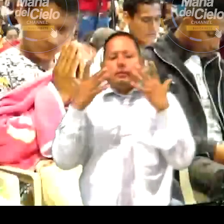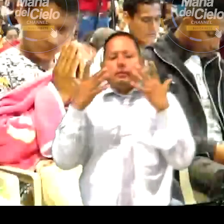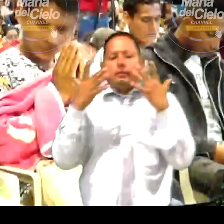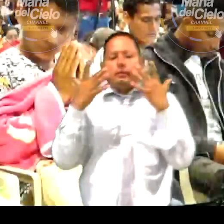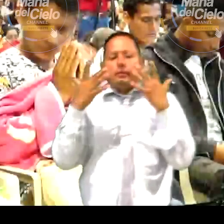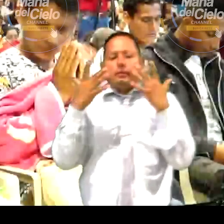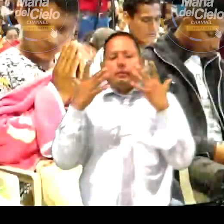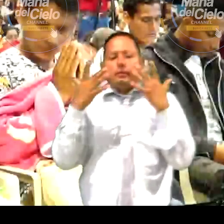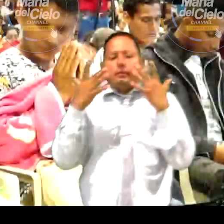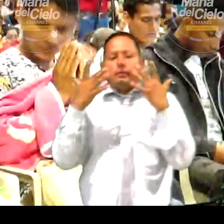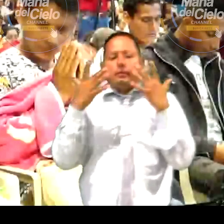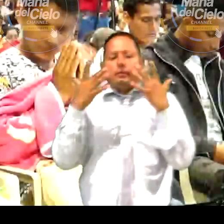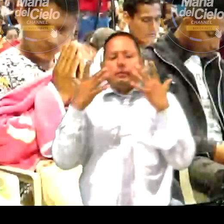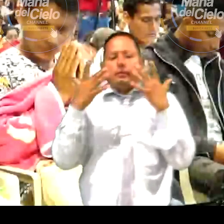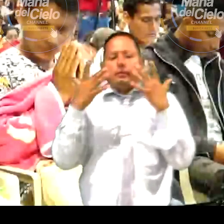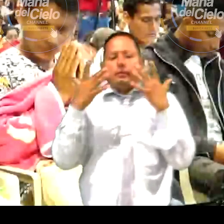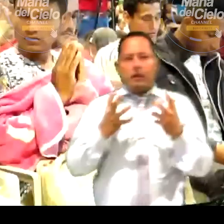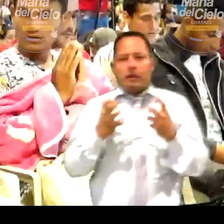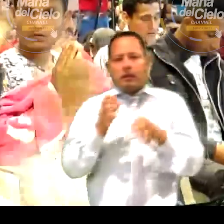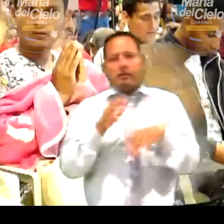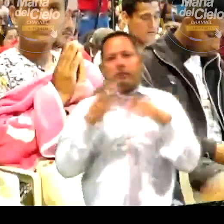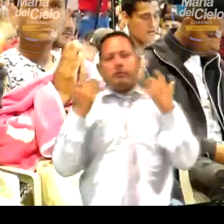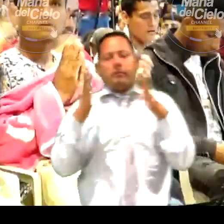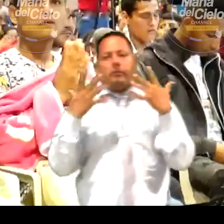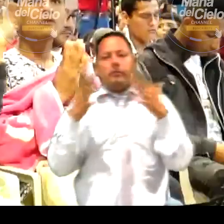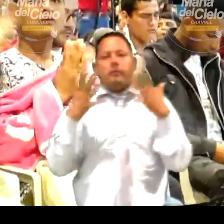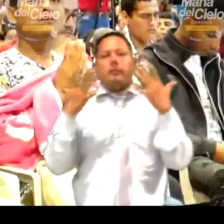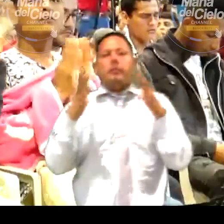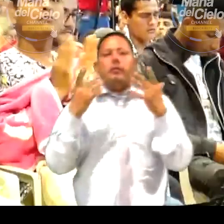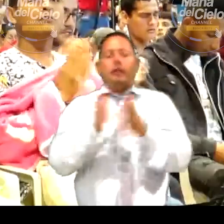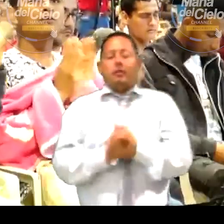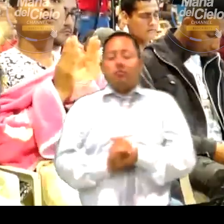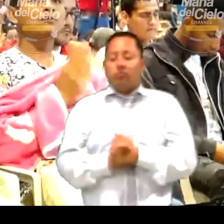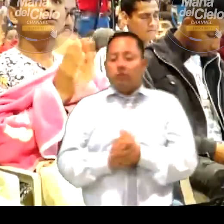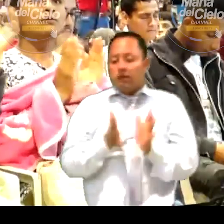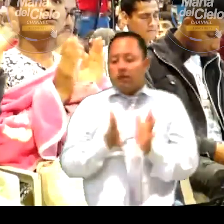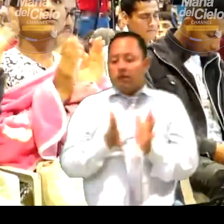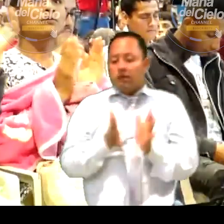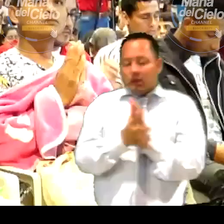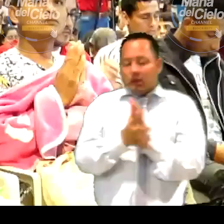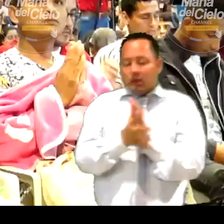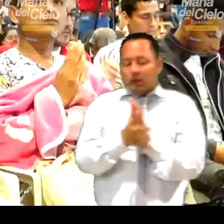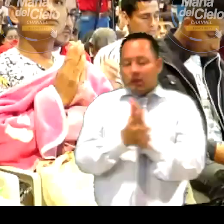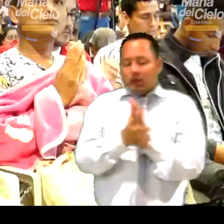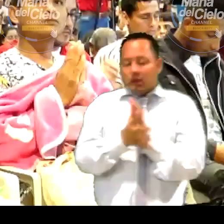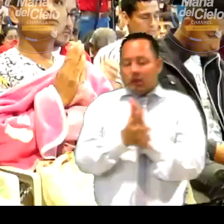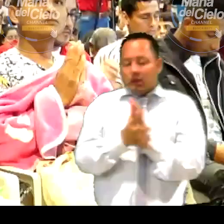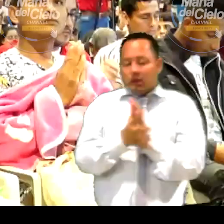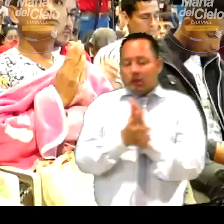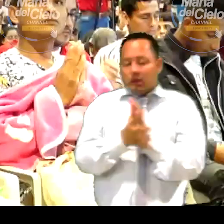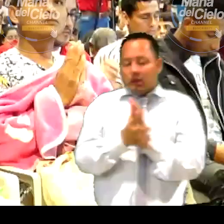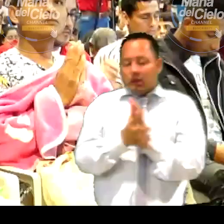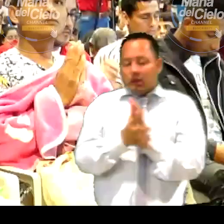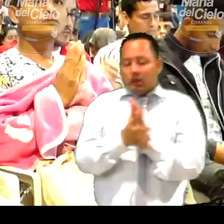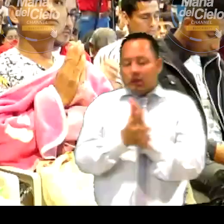Alguien que cree que para él no hay futuro, que no hay esperanza, que ya se murió todo.